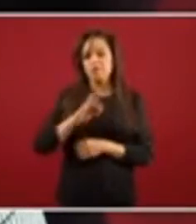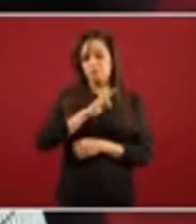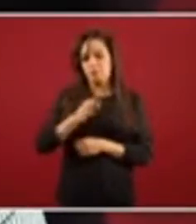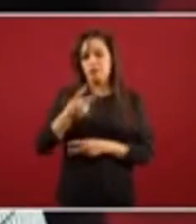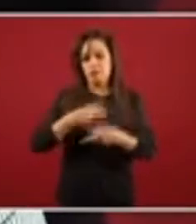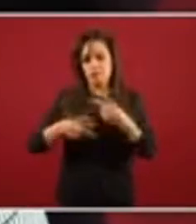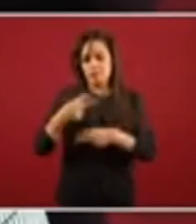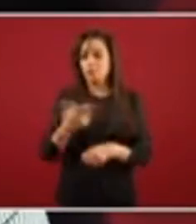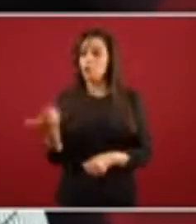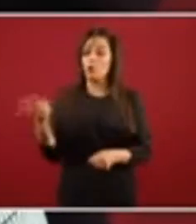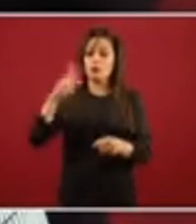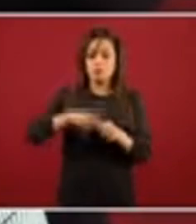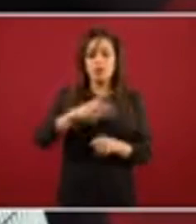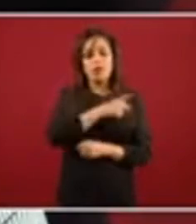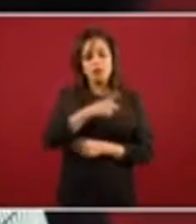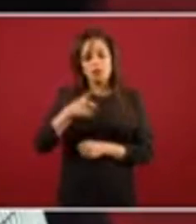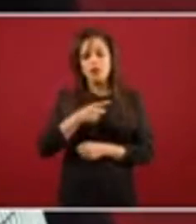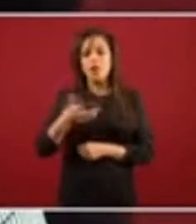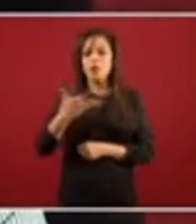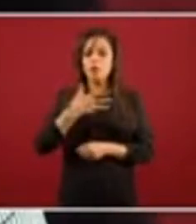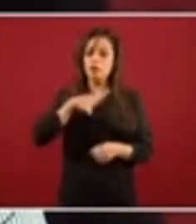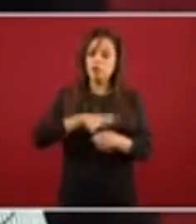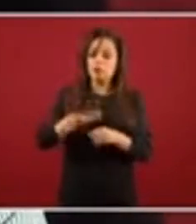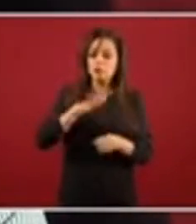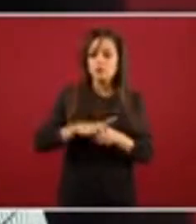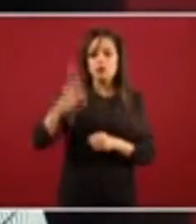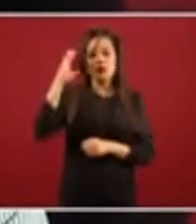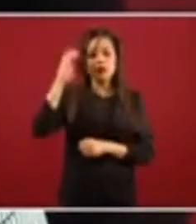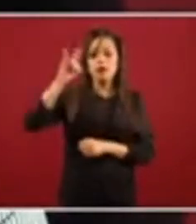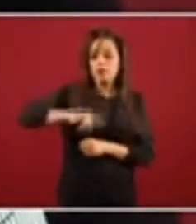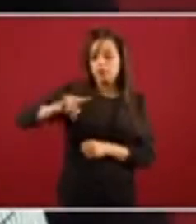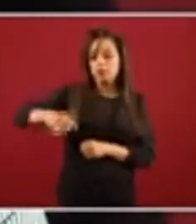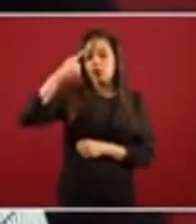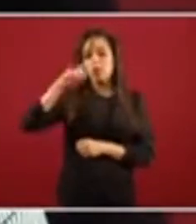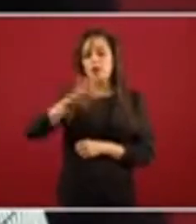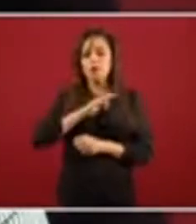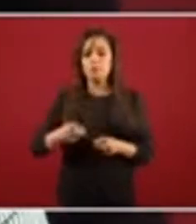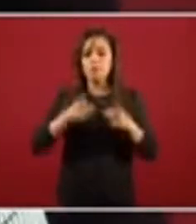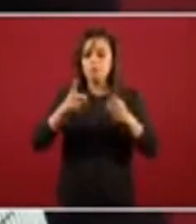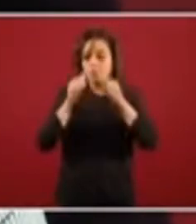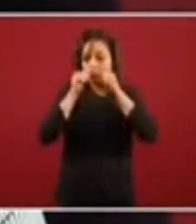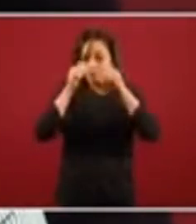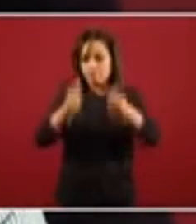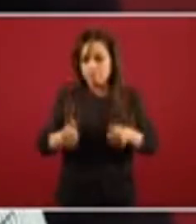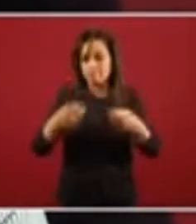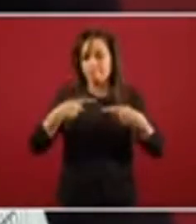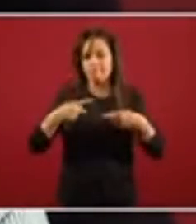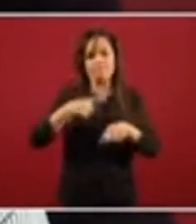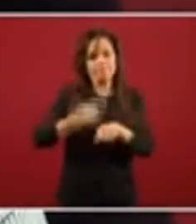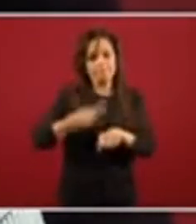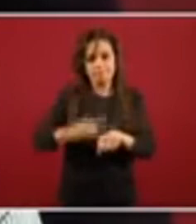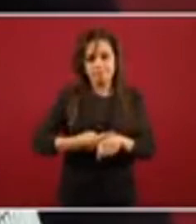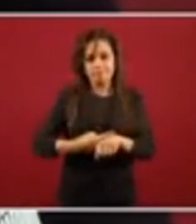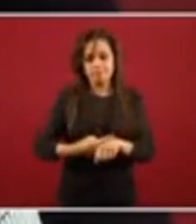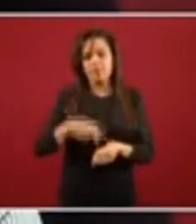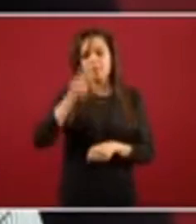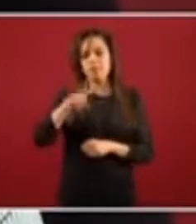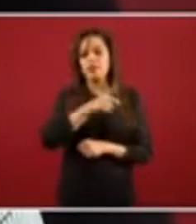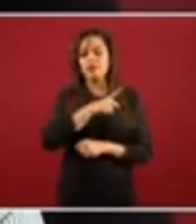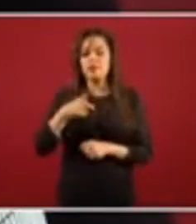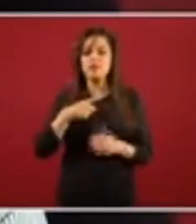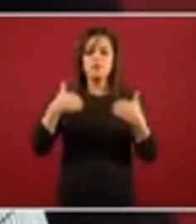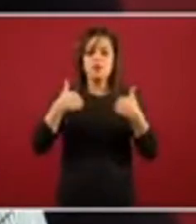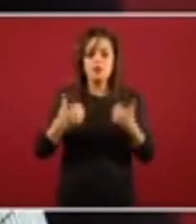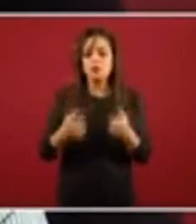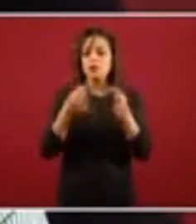camas para poder atender a los casos. Que quede claro la importancia de quedarnos en casa,